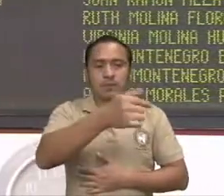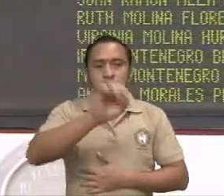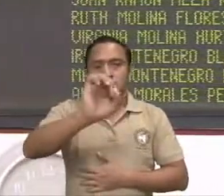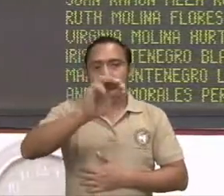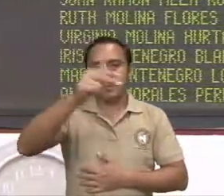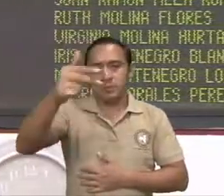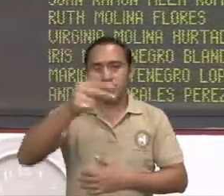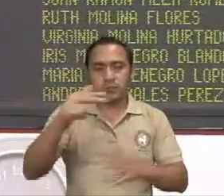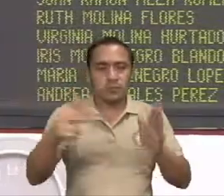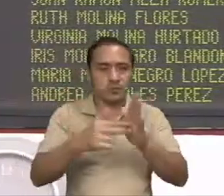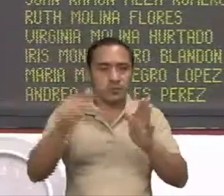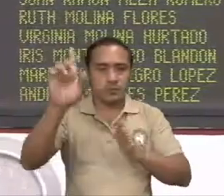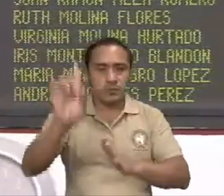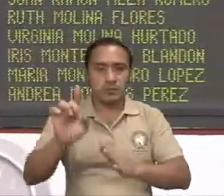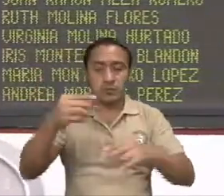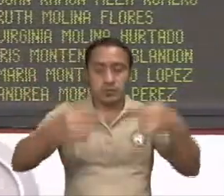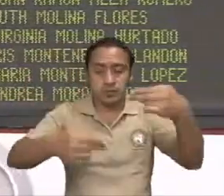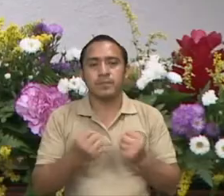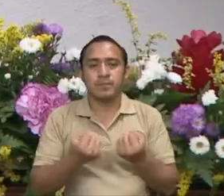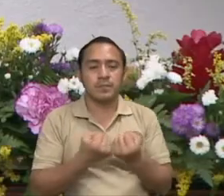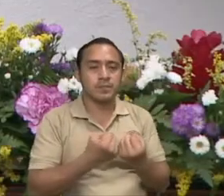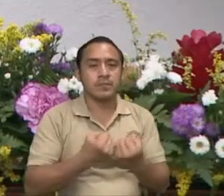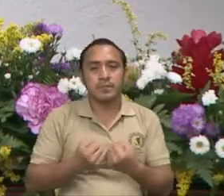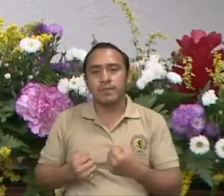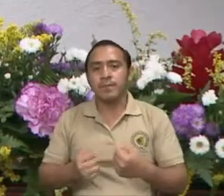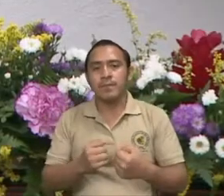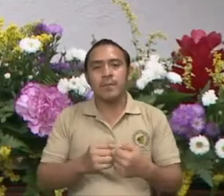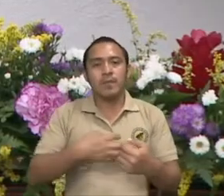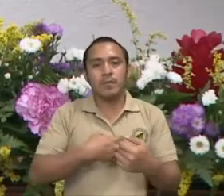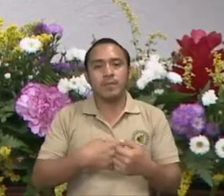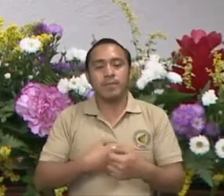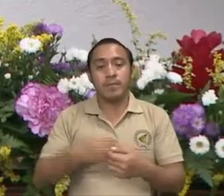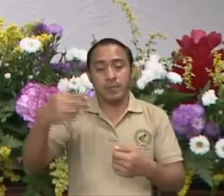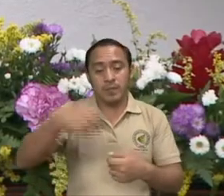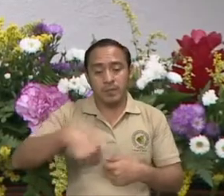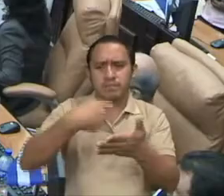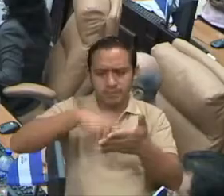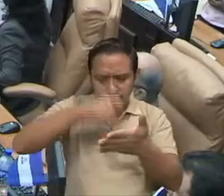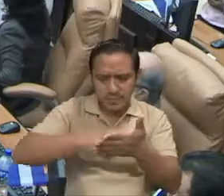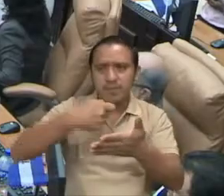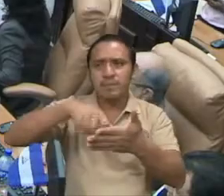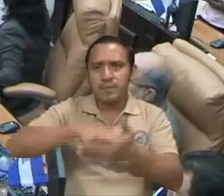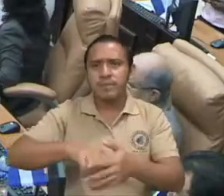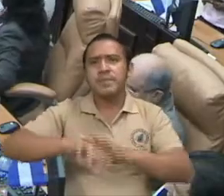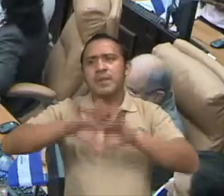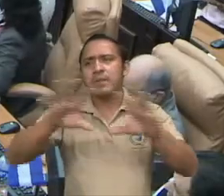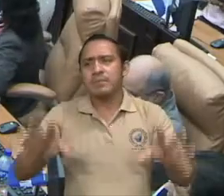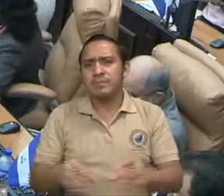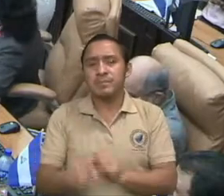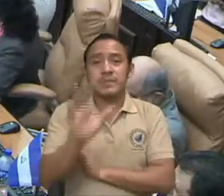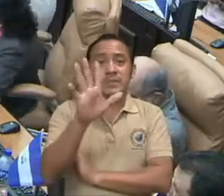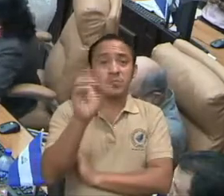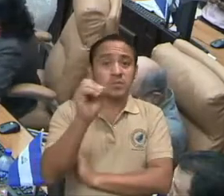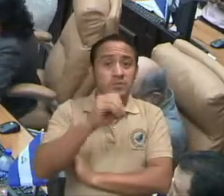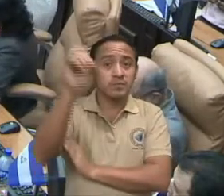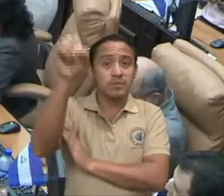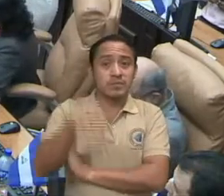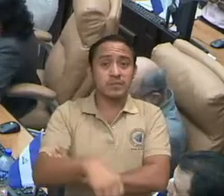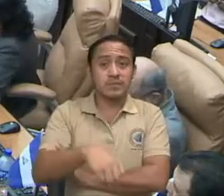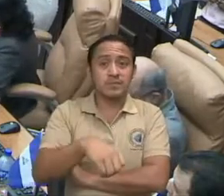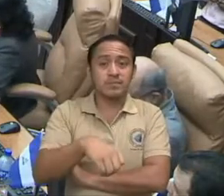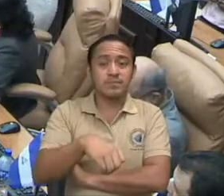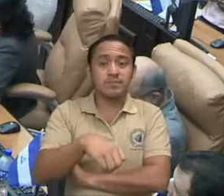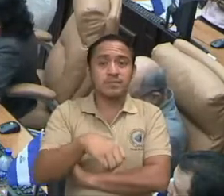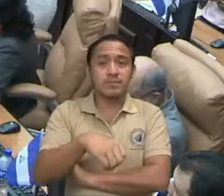Poesía de Granada. Los diputados sandinistas las despojaron de sus personalidades jurídicas, alegando que las